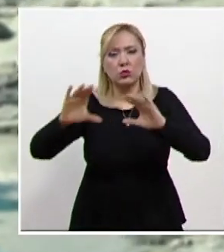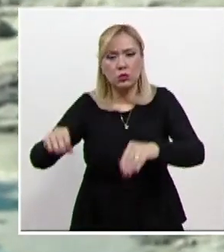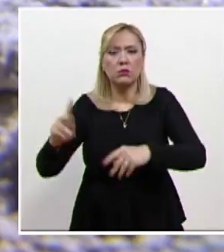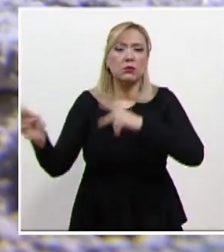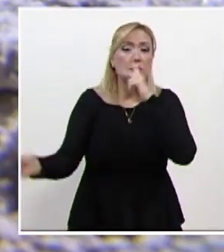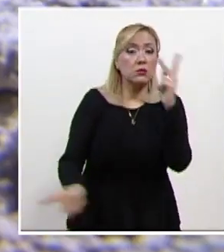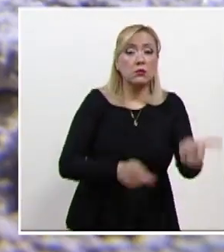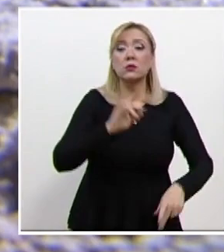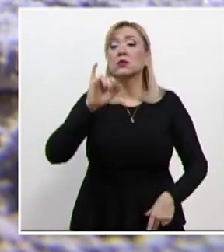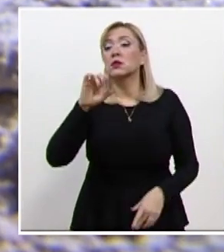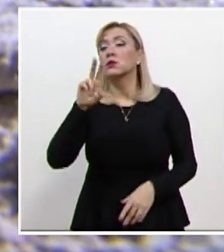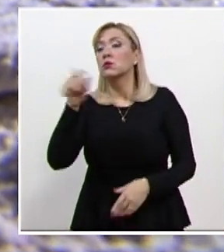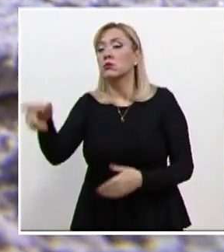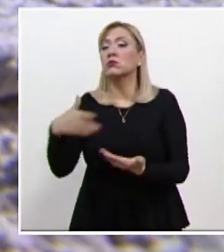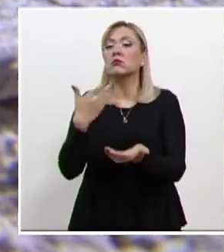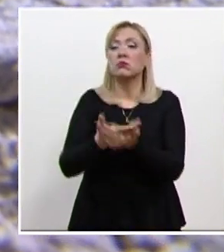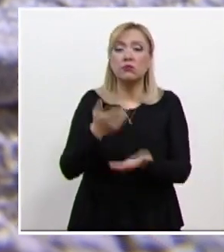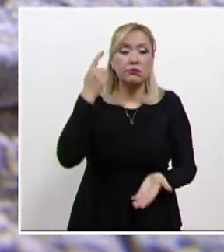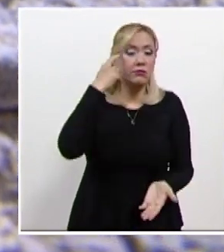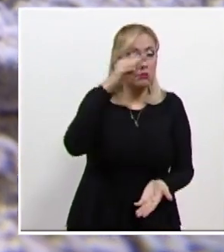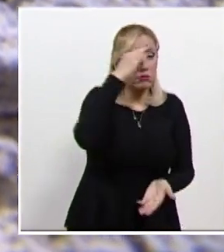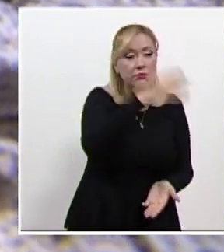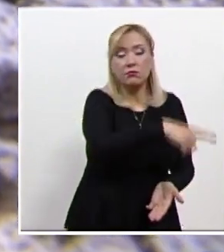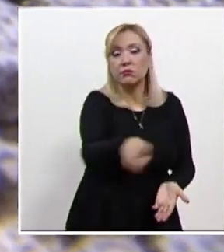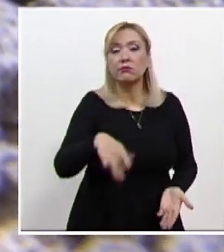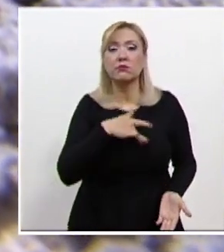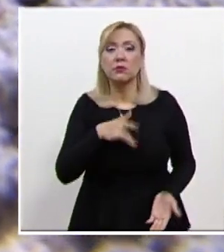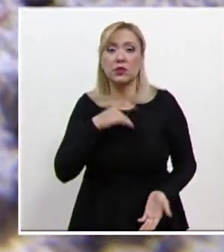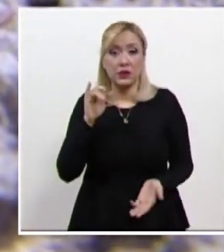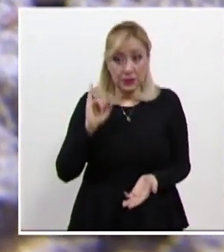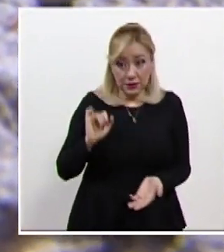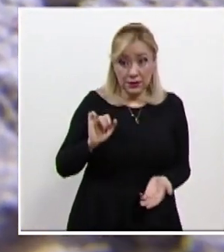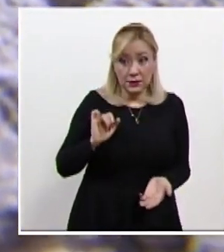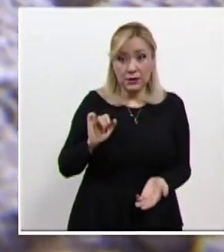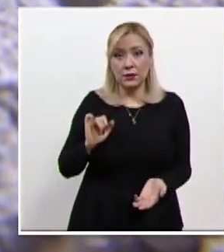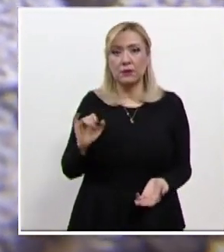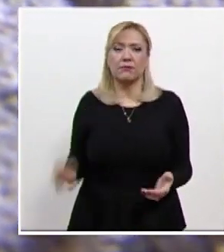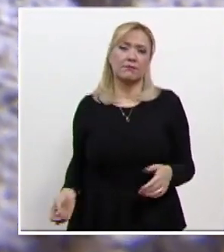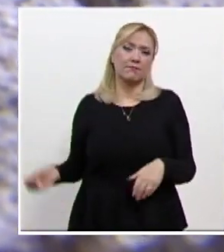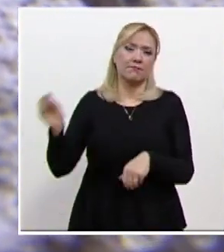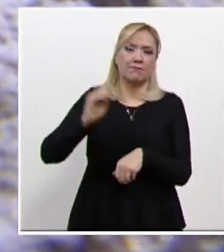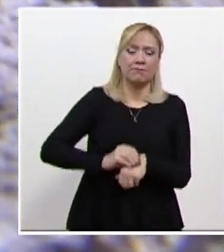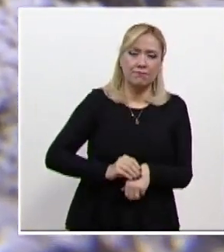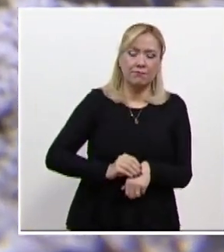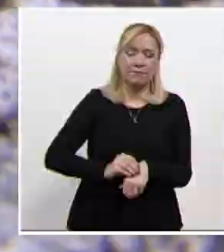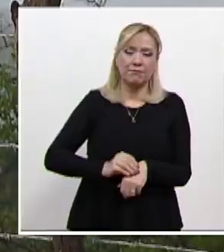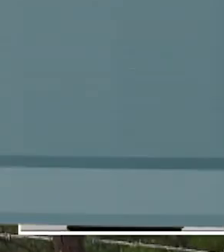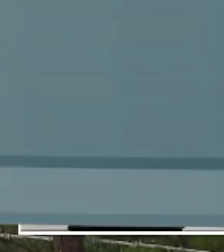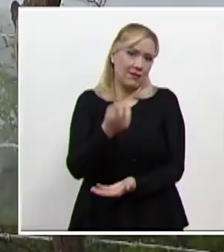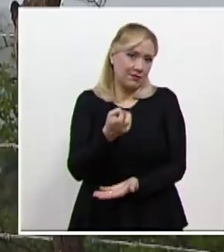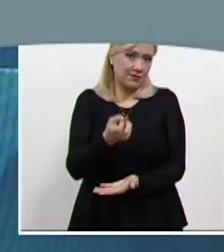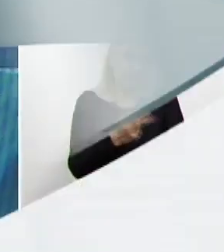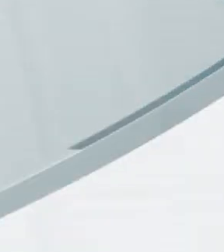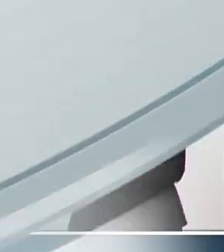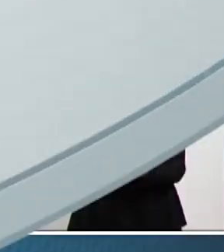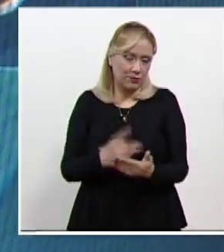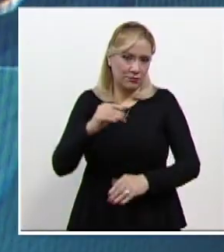puedan proponer lo que estimen conveniente y, en su momento de ser pertinente, incorporar al plan o programa.